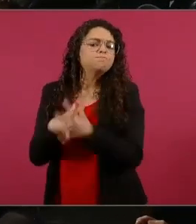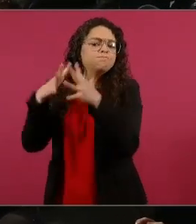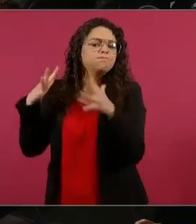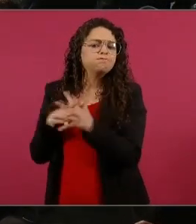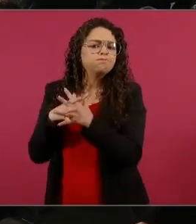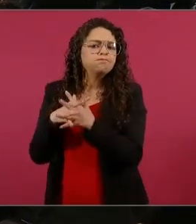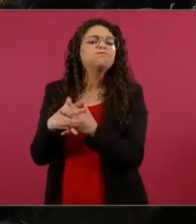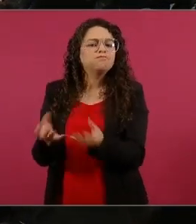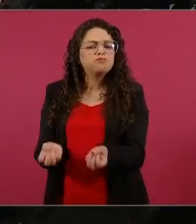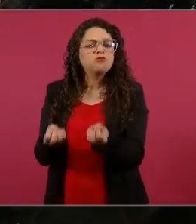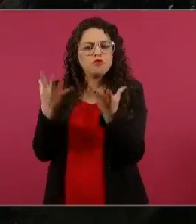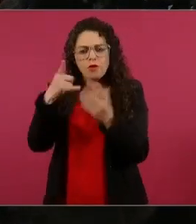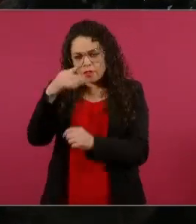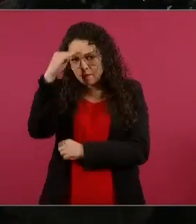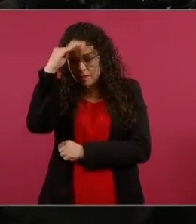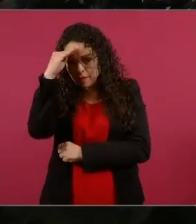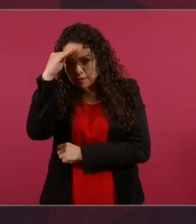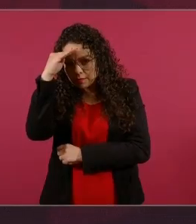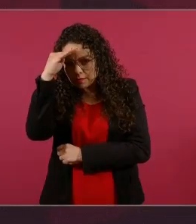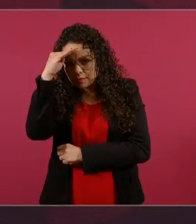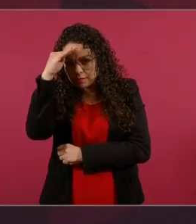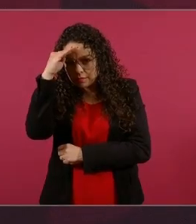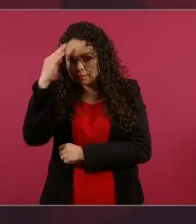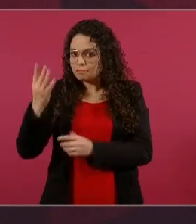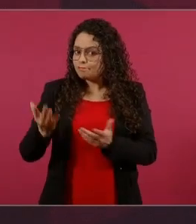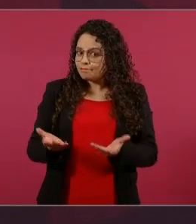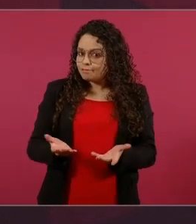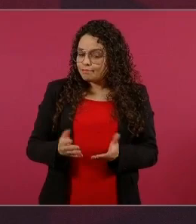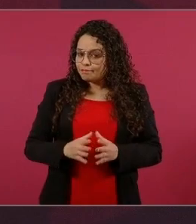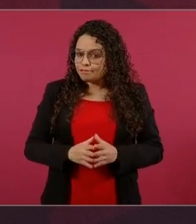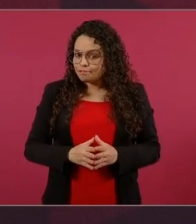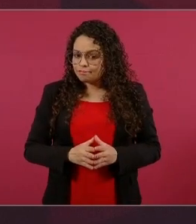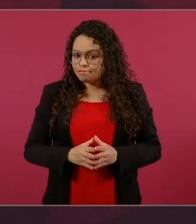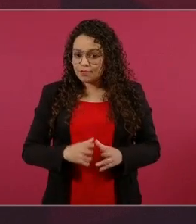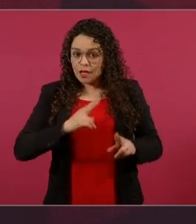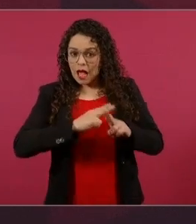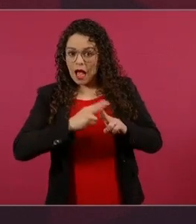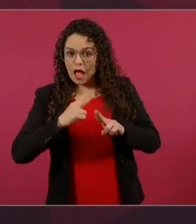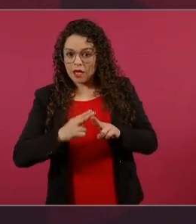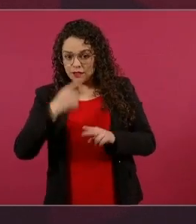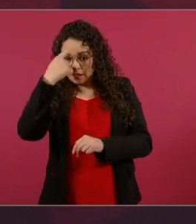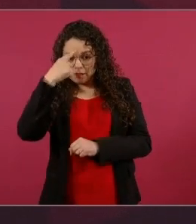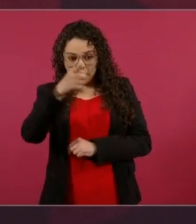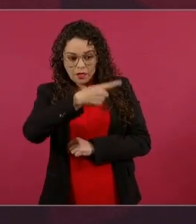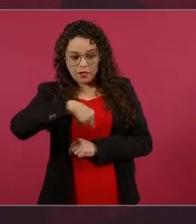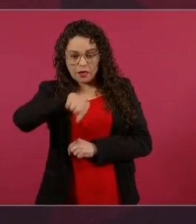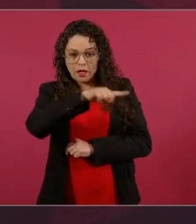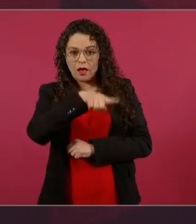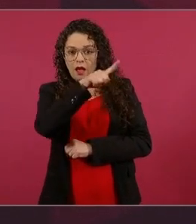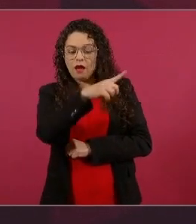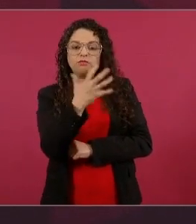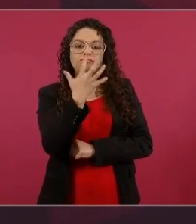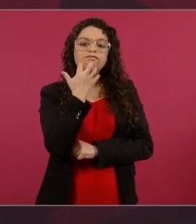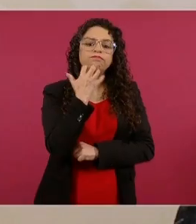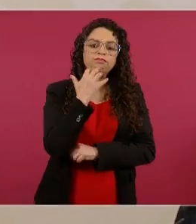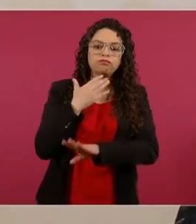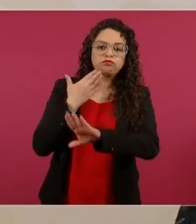cuánto están considerando para la confrontación en